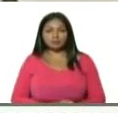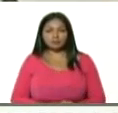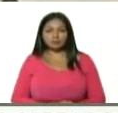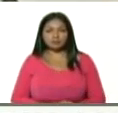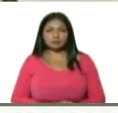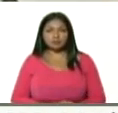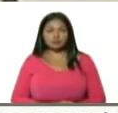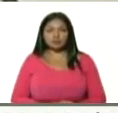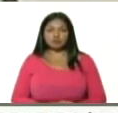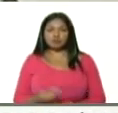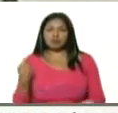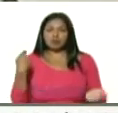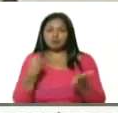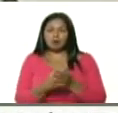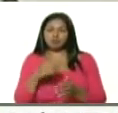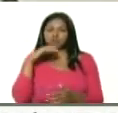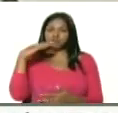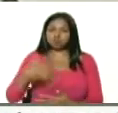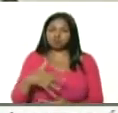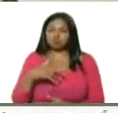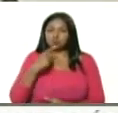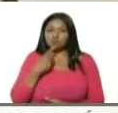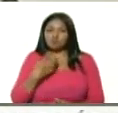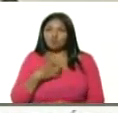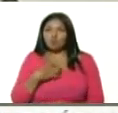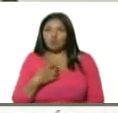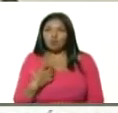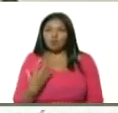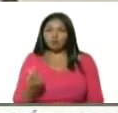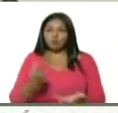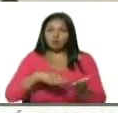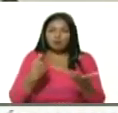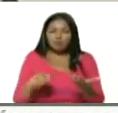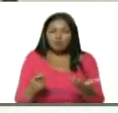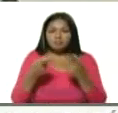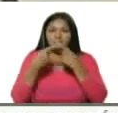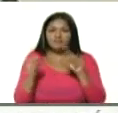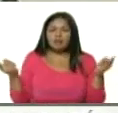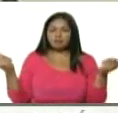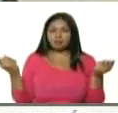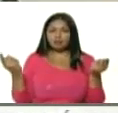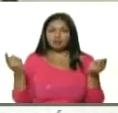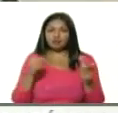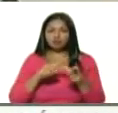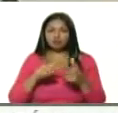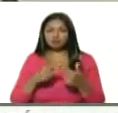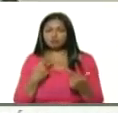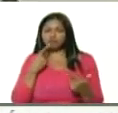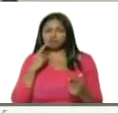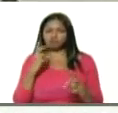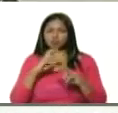que el usuario y la usuaria no ha contratado. Por lo tanto, se ha abierto